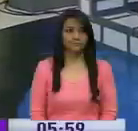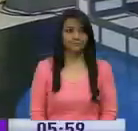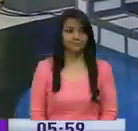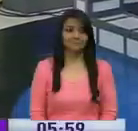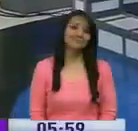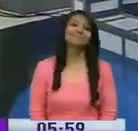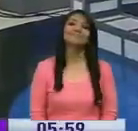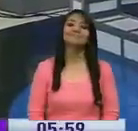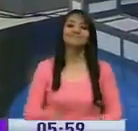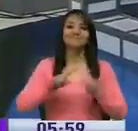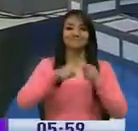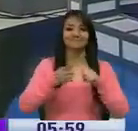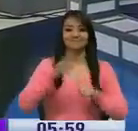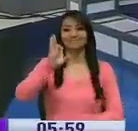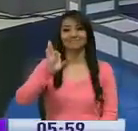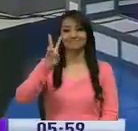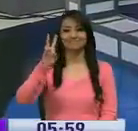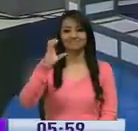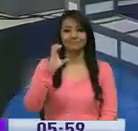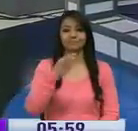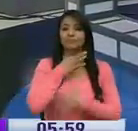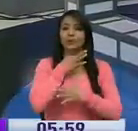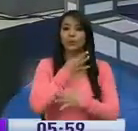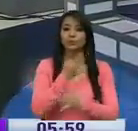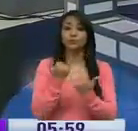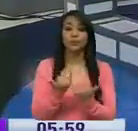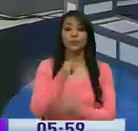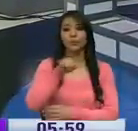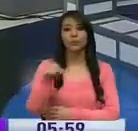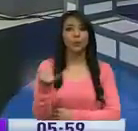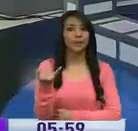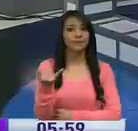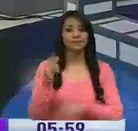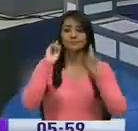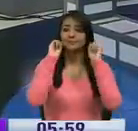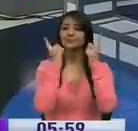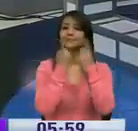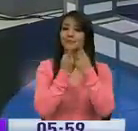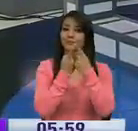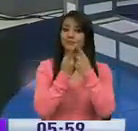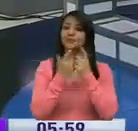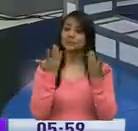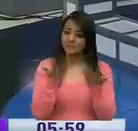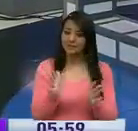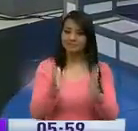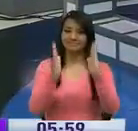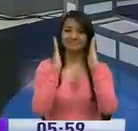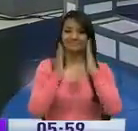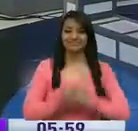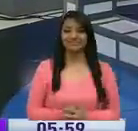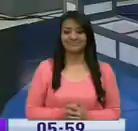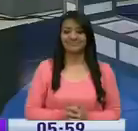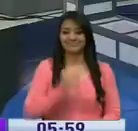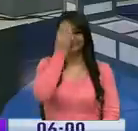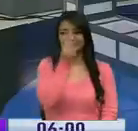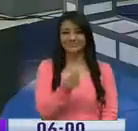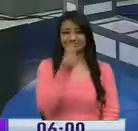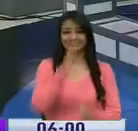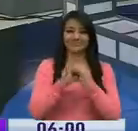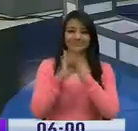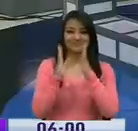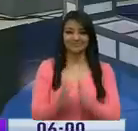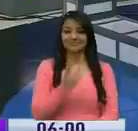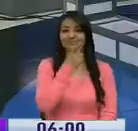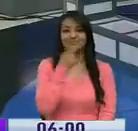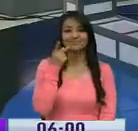y amigos de Televicentro es un grato placer hoy día jueves jueves Santo querida estar juntos buenos días Así es Buenos días Robert lanita amigos